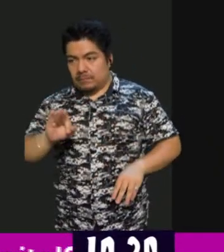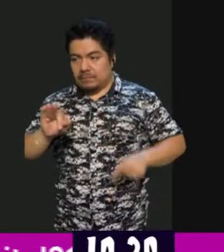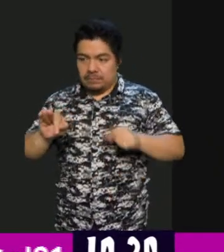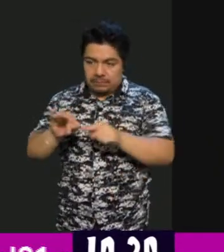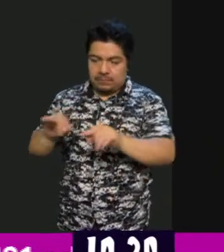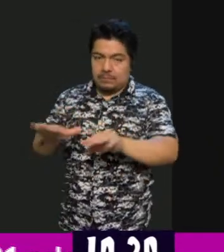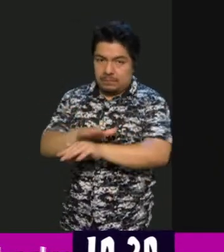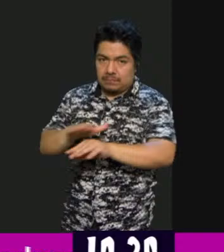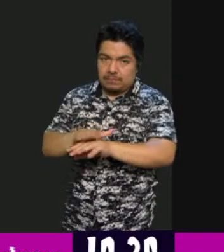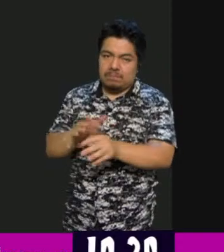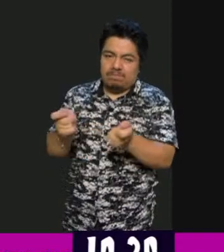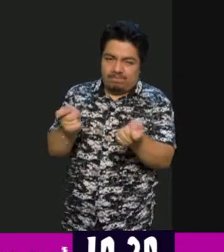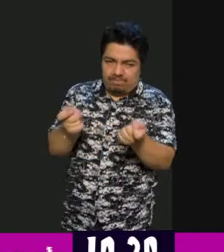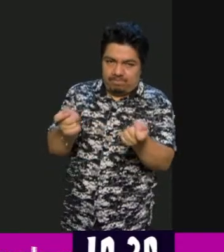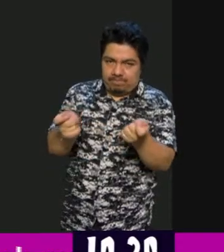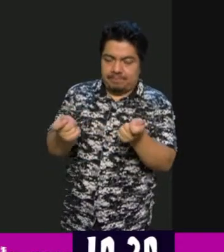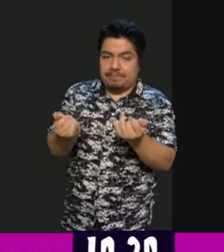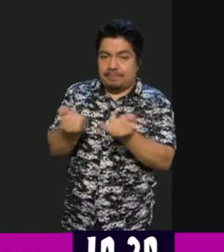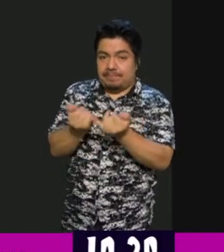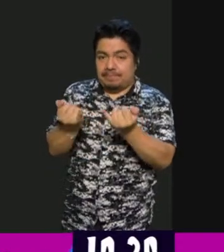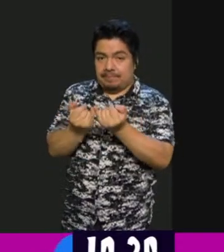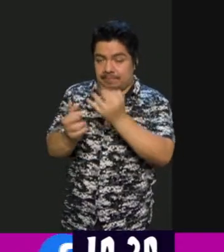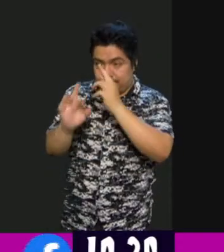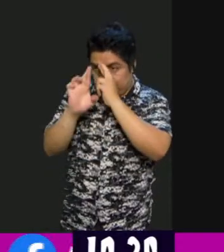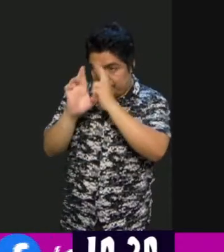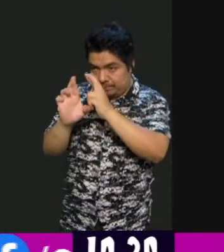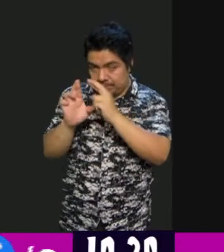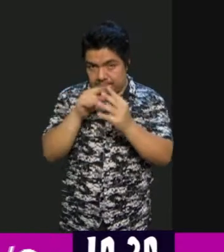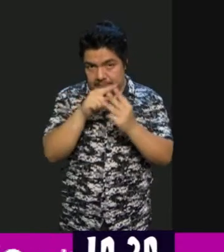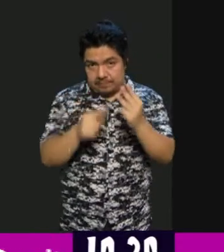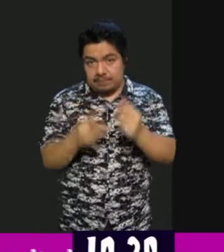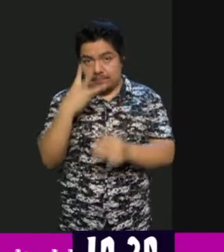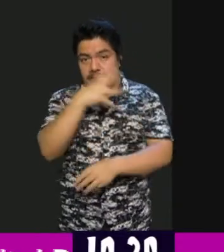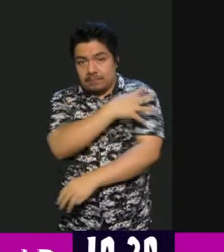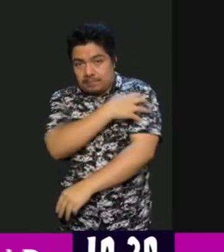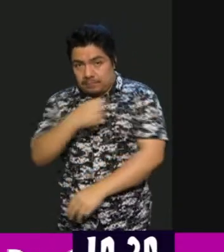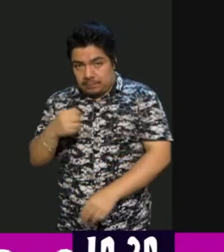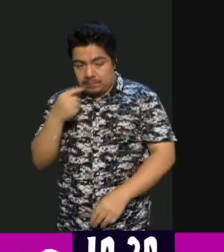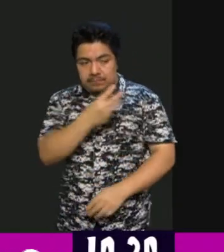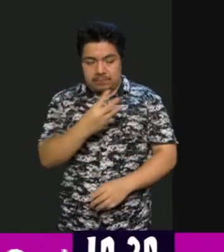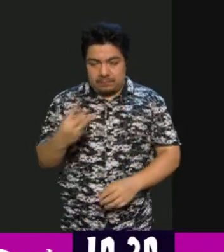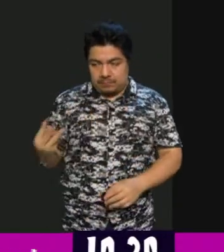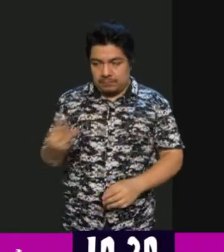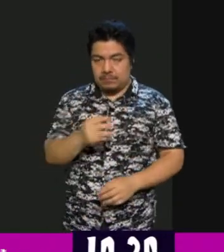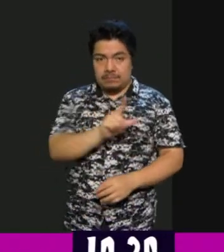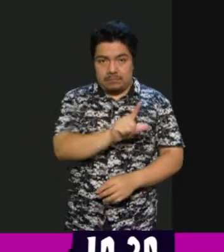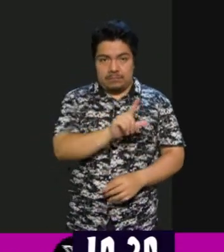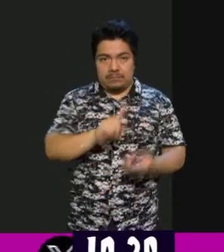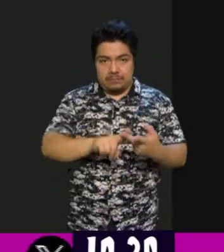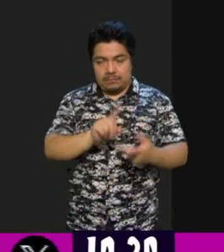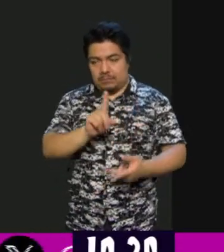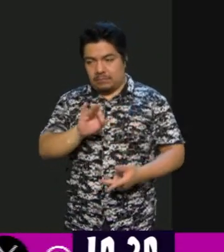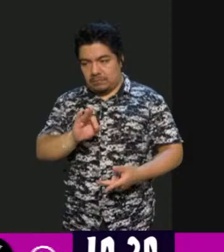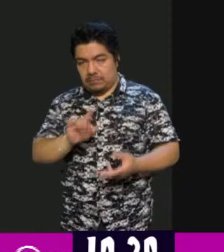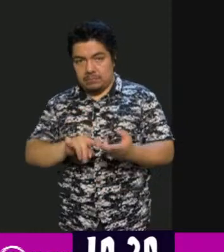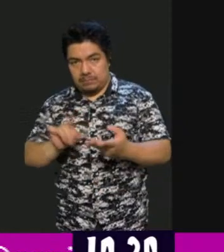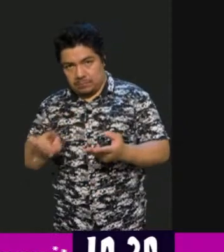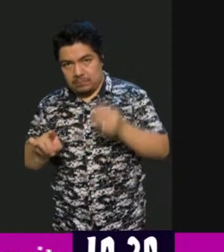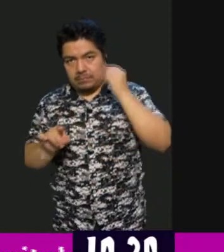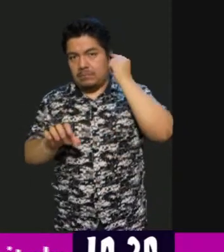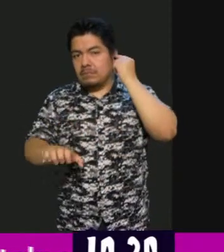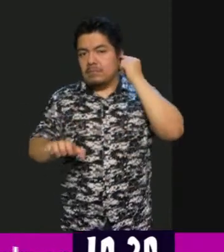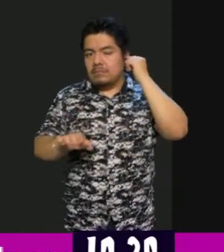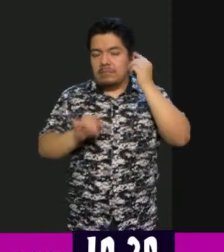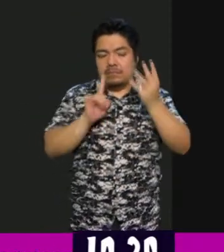Judicial, obviamente respetando los 3 poderes, ejecutivo, legislativo y federal, y por supuesto el